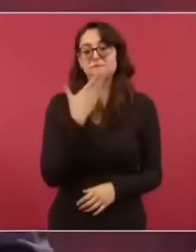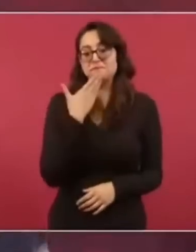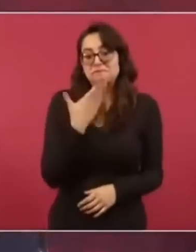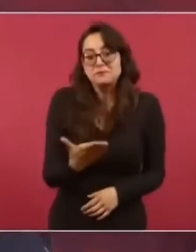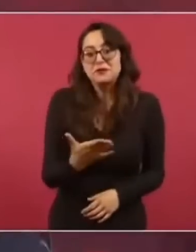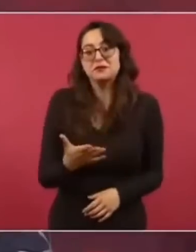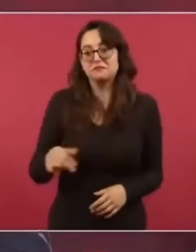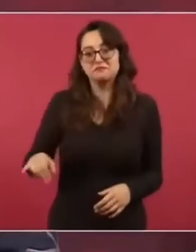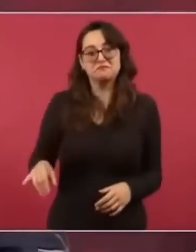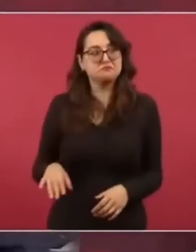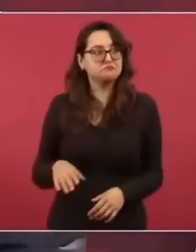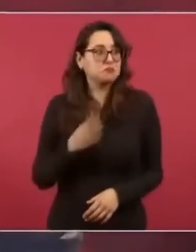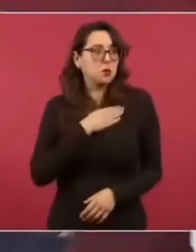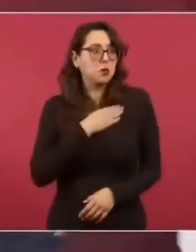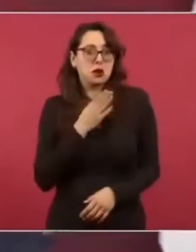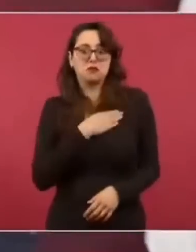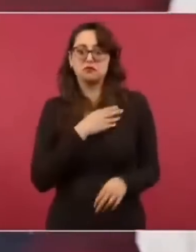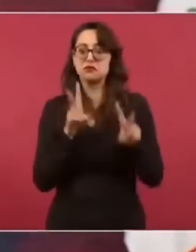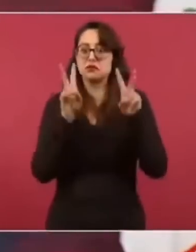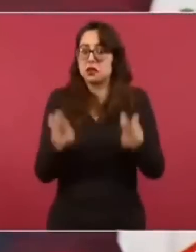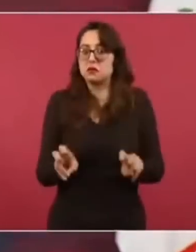¿Quieres que sigan